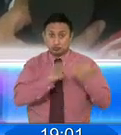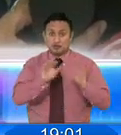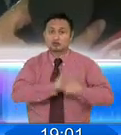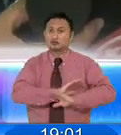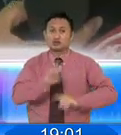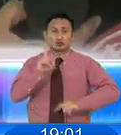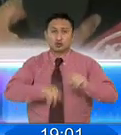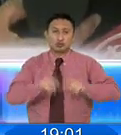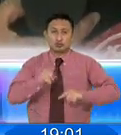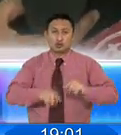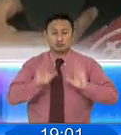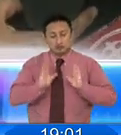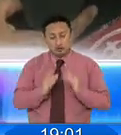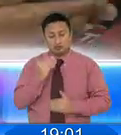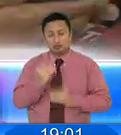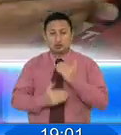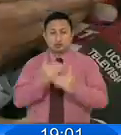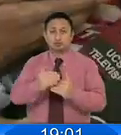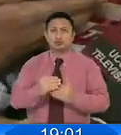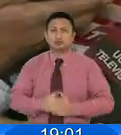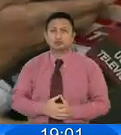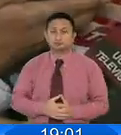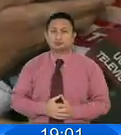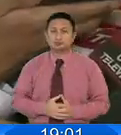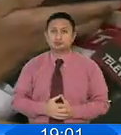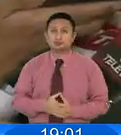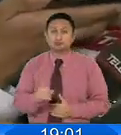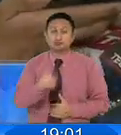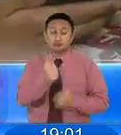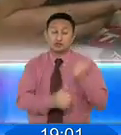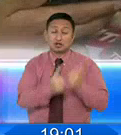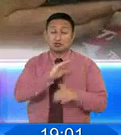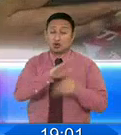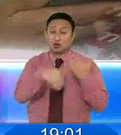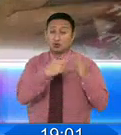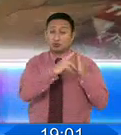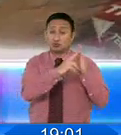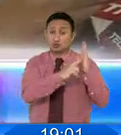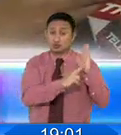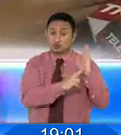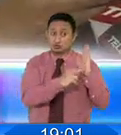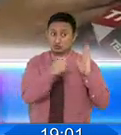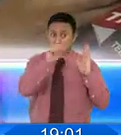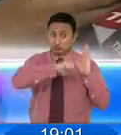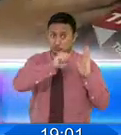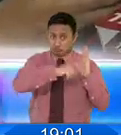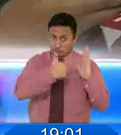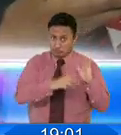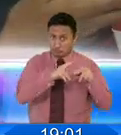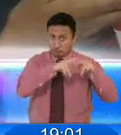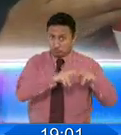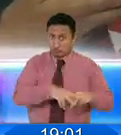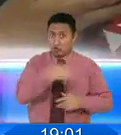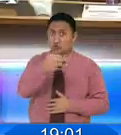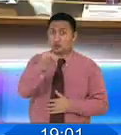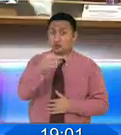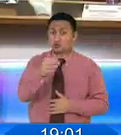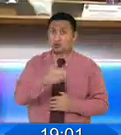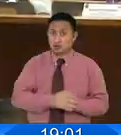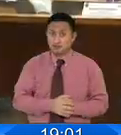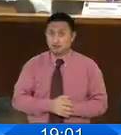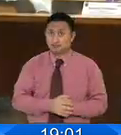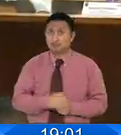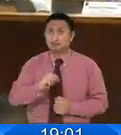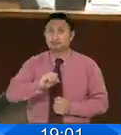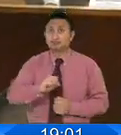sino en proceso de inscripción. Puede ser candidato si cumple con los requisitos, se revisará la documentación. Para ello, el Pleno